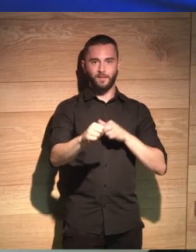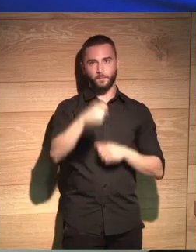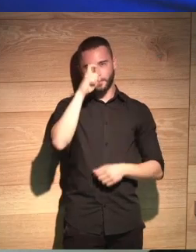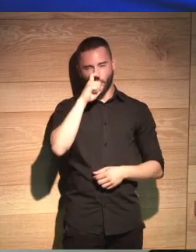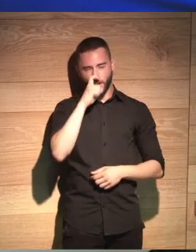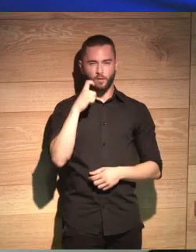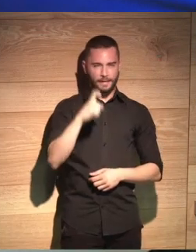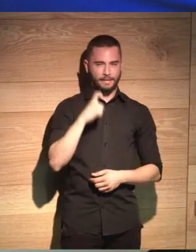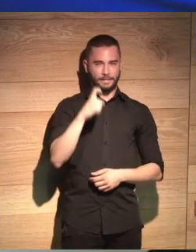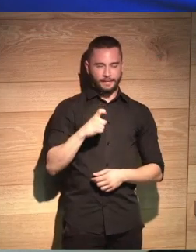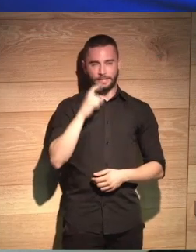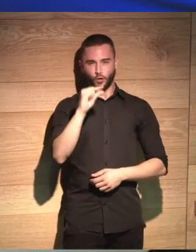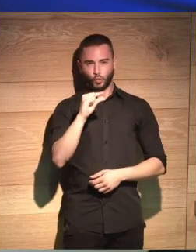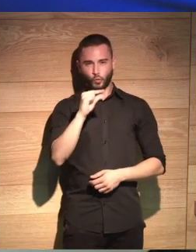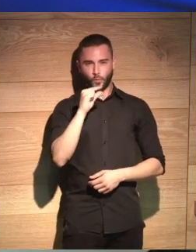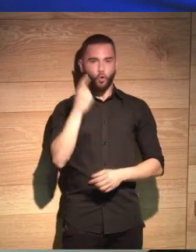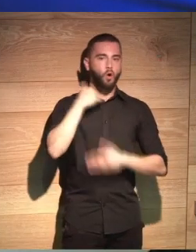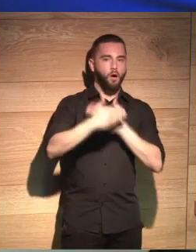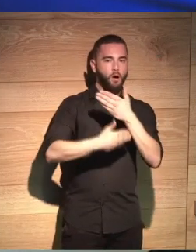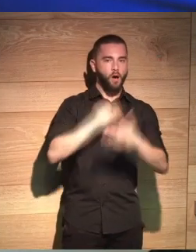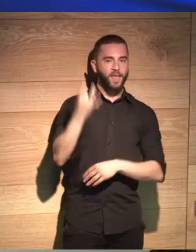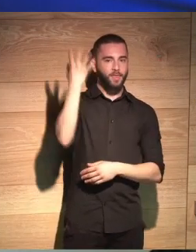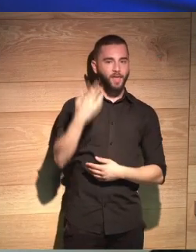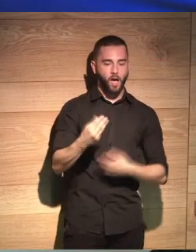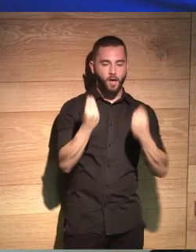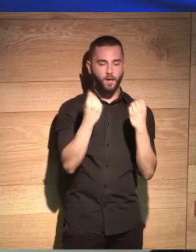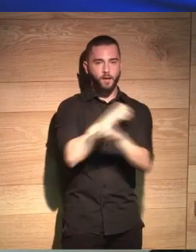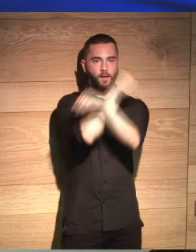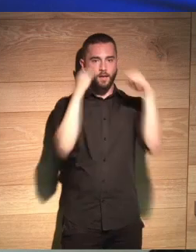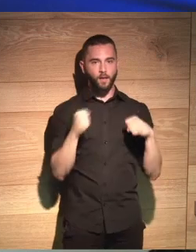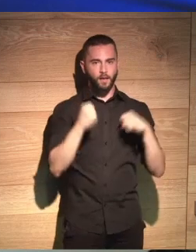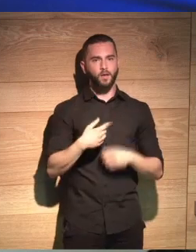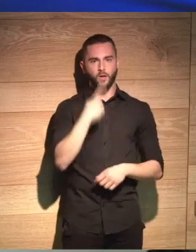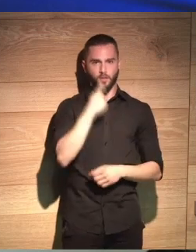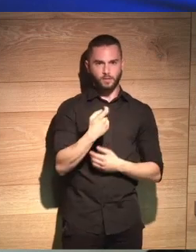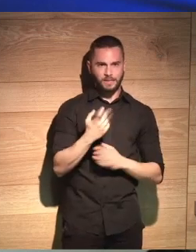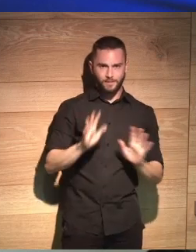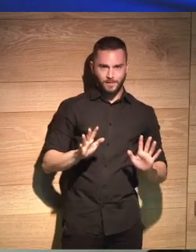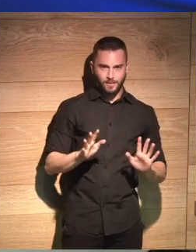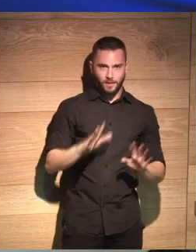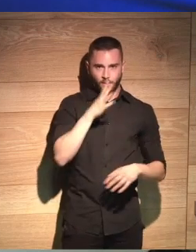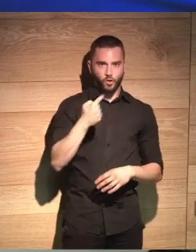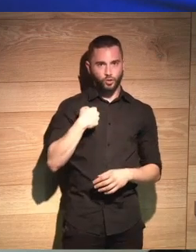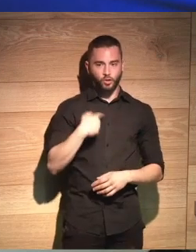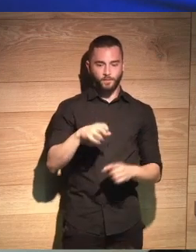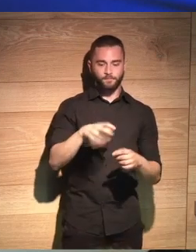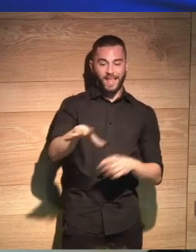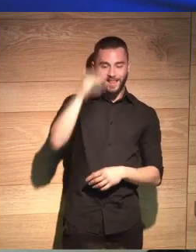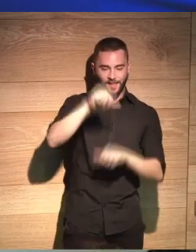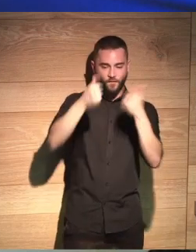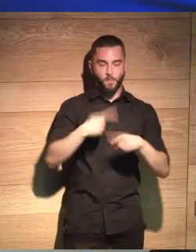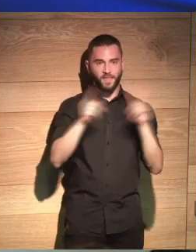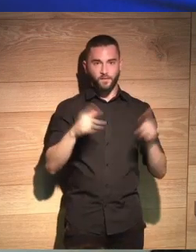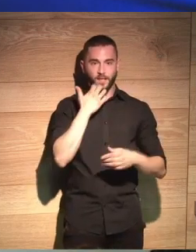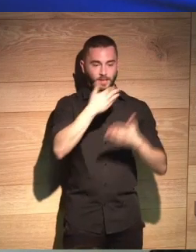un poco en acostumbrarme a esa idea, porque la articulaba de otra manera. Decía, cuando escribo un artículo para el